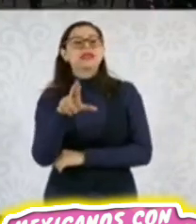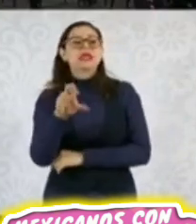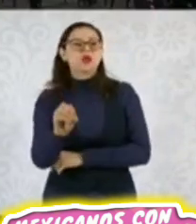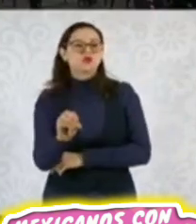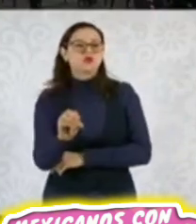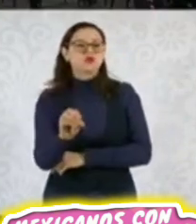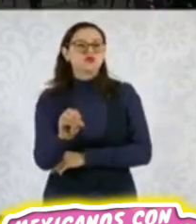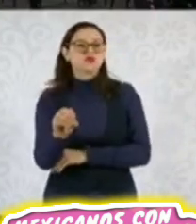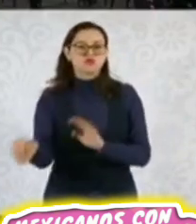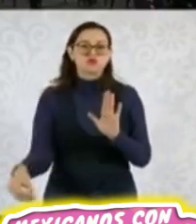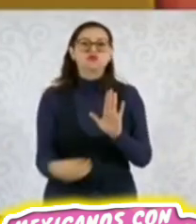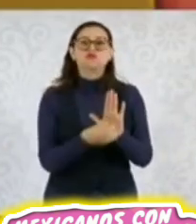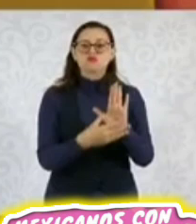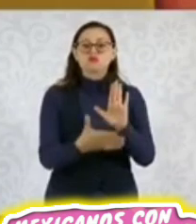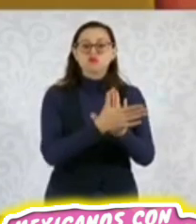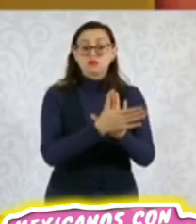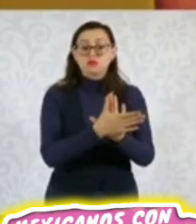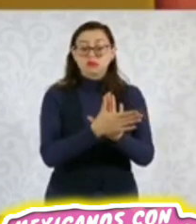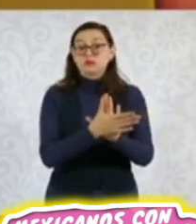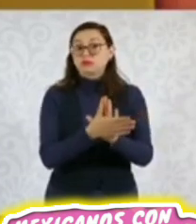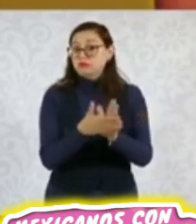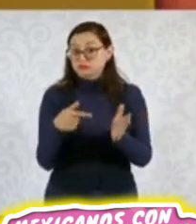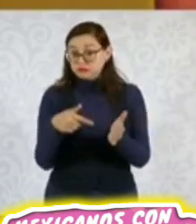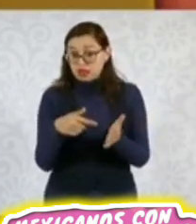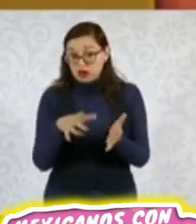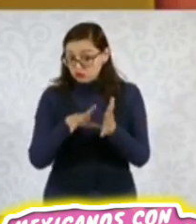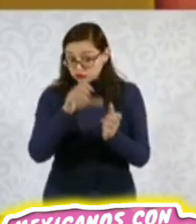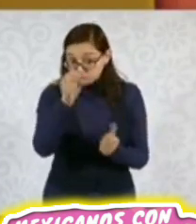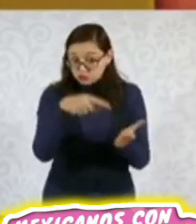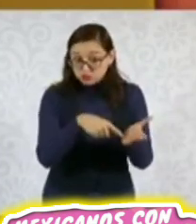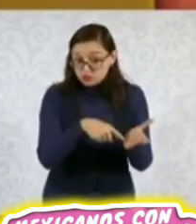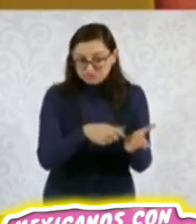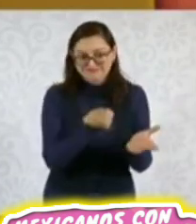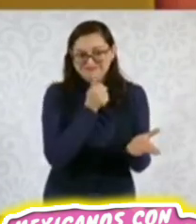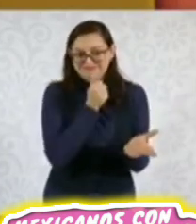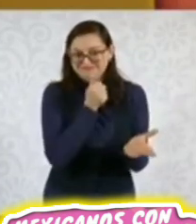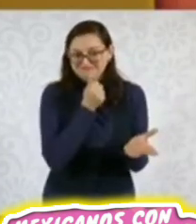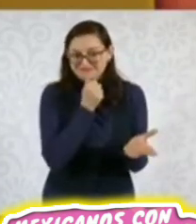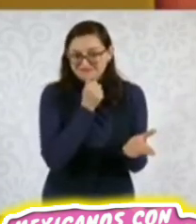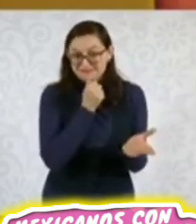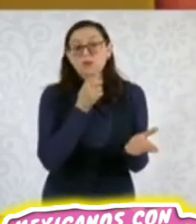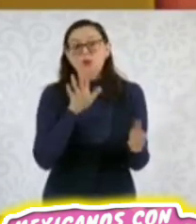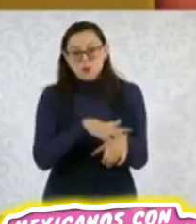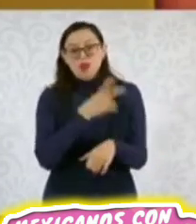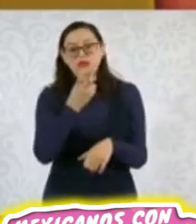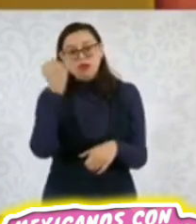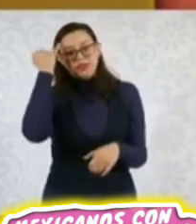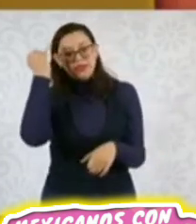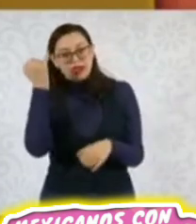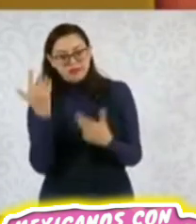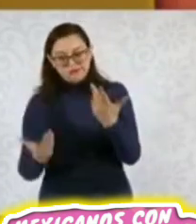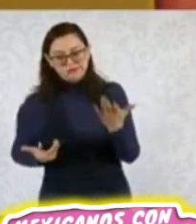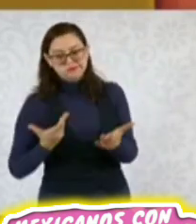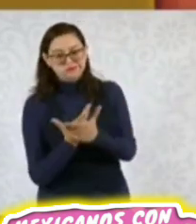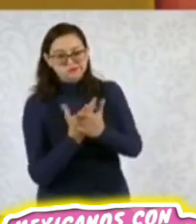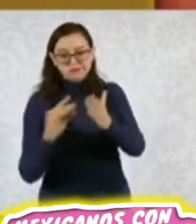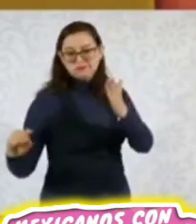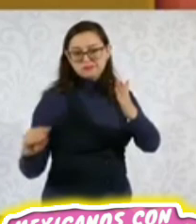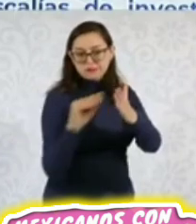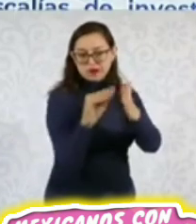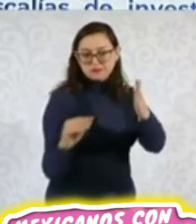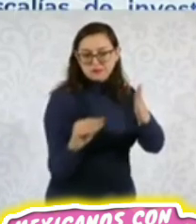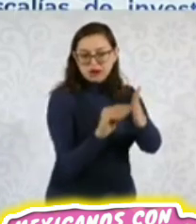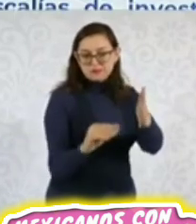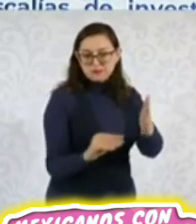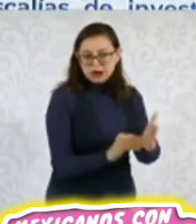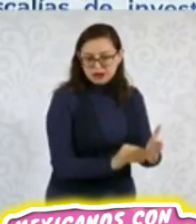Constitución y nuestro objetivo es que quede en la Carta Magna y a partir de ahí, pues distintas leyes